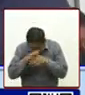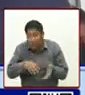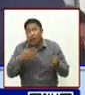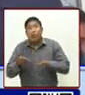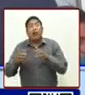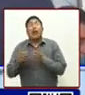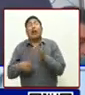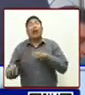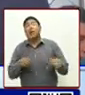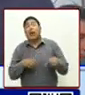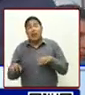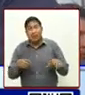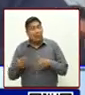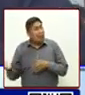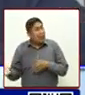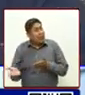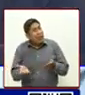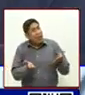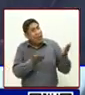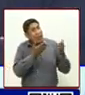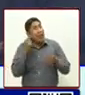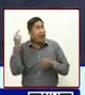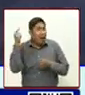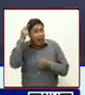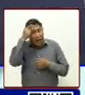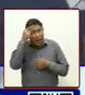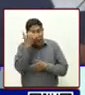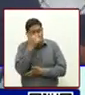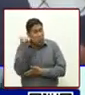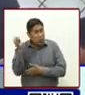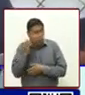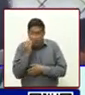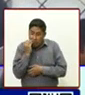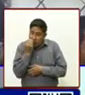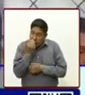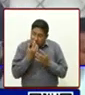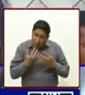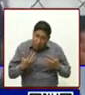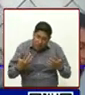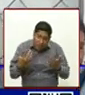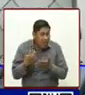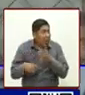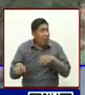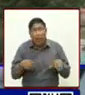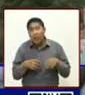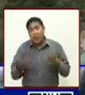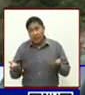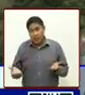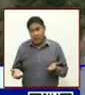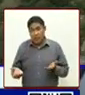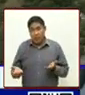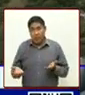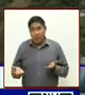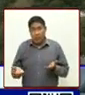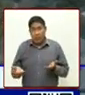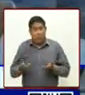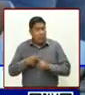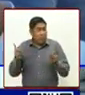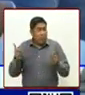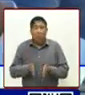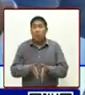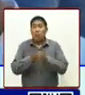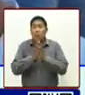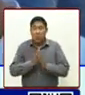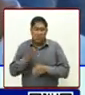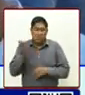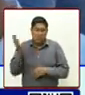voy a hacer? No hay de otra, no hay, ¿qué voy a hacer? Pero yo